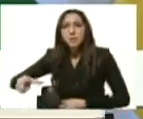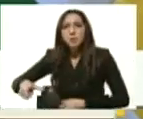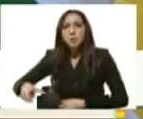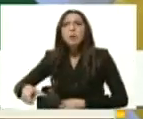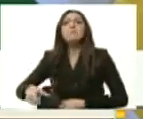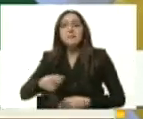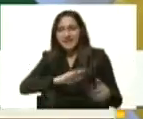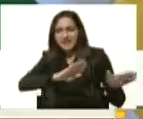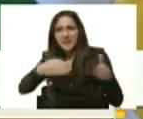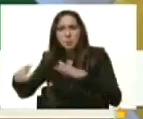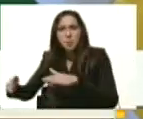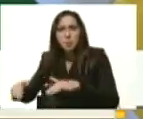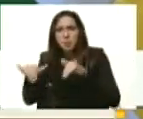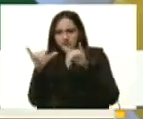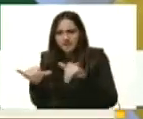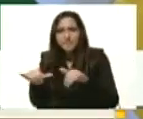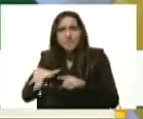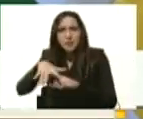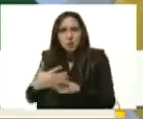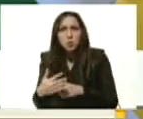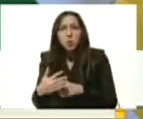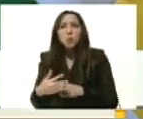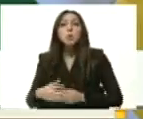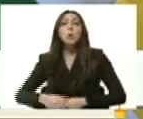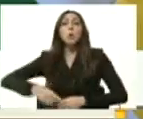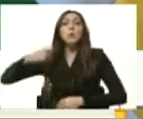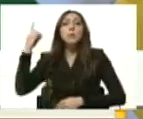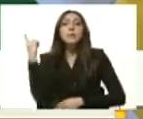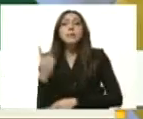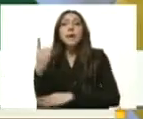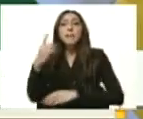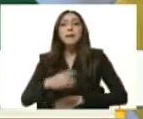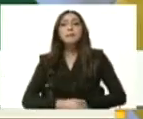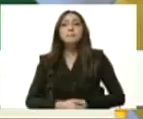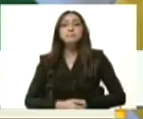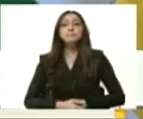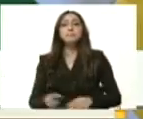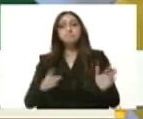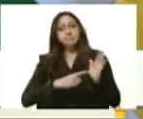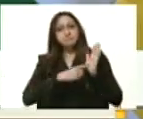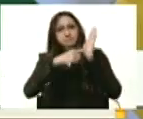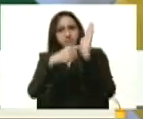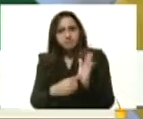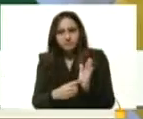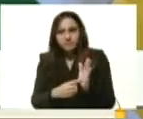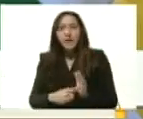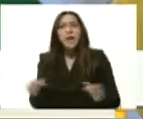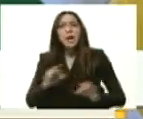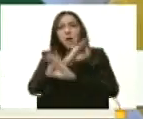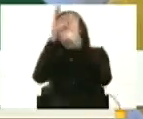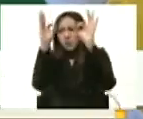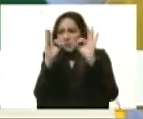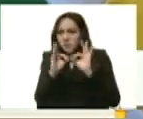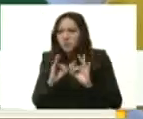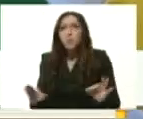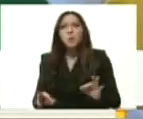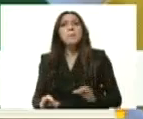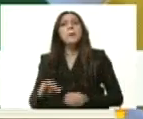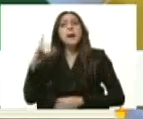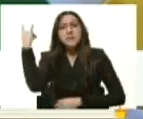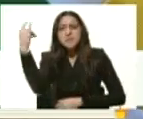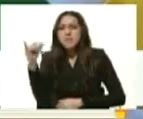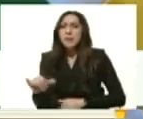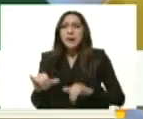vida en estas masacres debe convertirse en la razón de la existencia del Estado mismo.